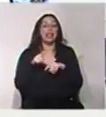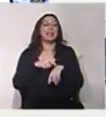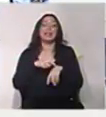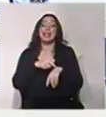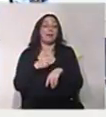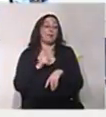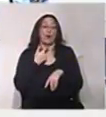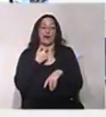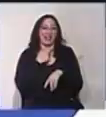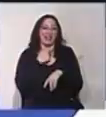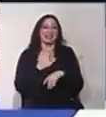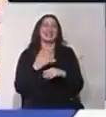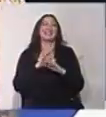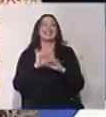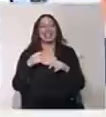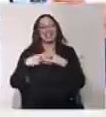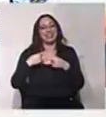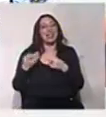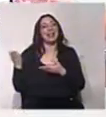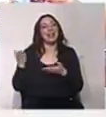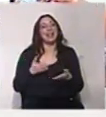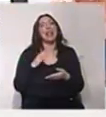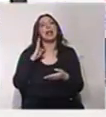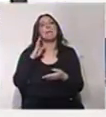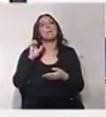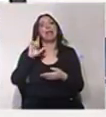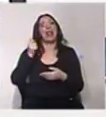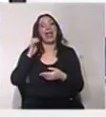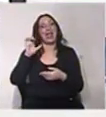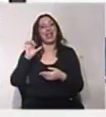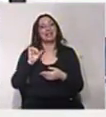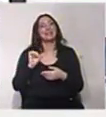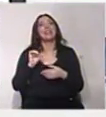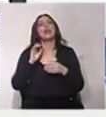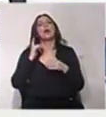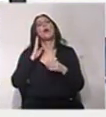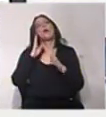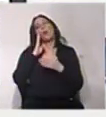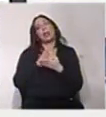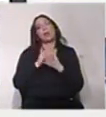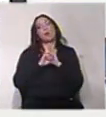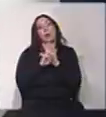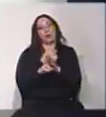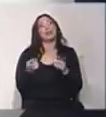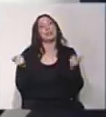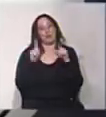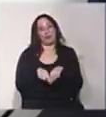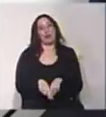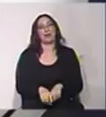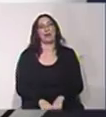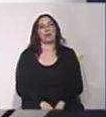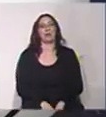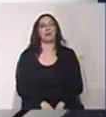tiempo. Gracias. Bueno, ya seguimos. Vamos a recibir Silvia Peláez de la línea Último Recurso. Ya venimos. Nos mantenemos en.